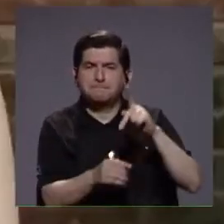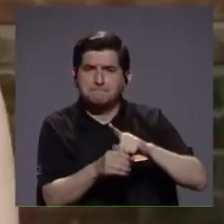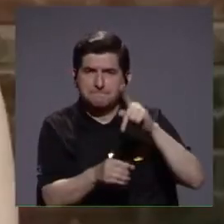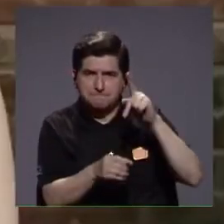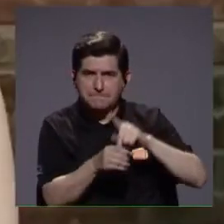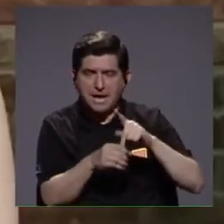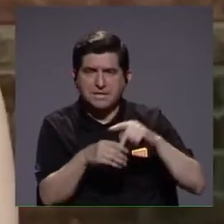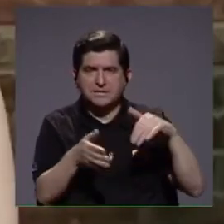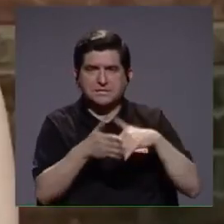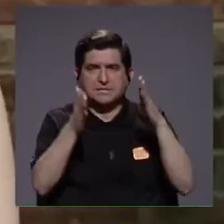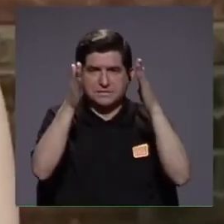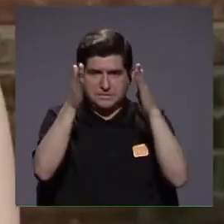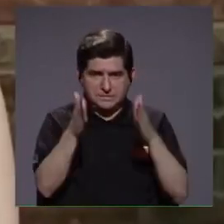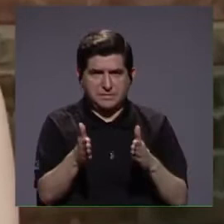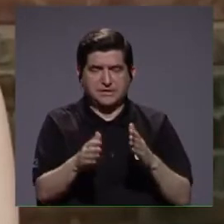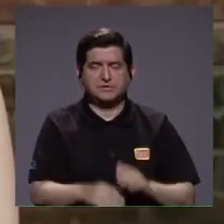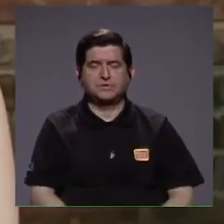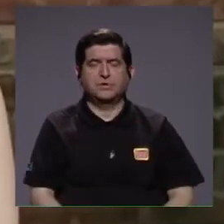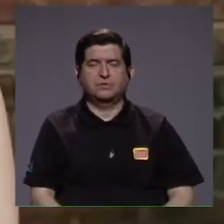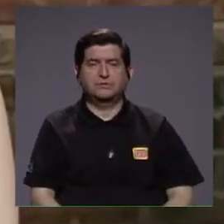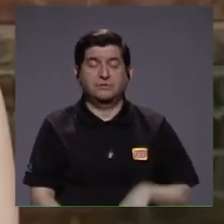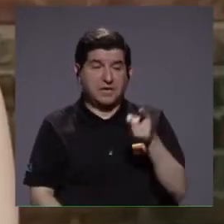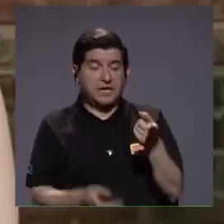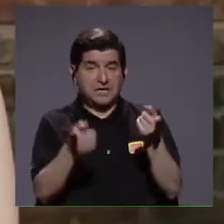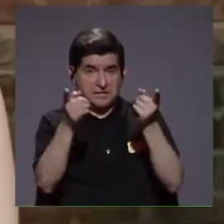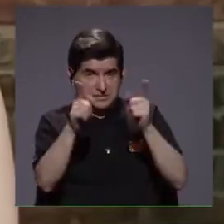la participación estudiantil.